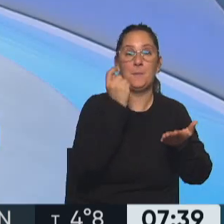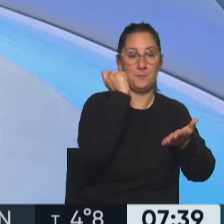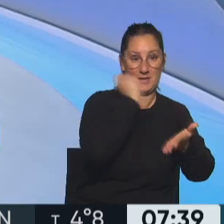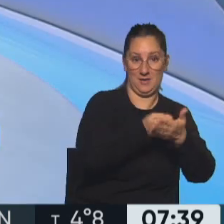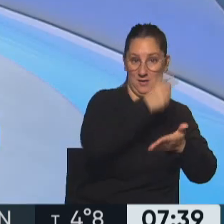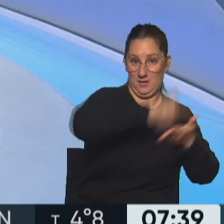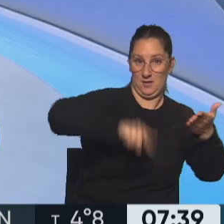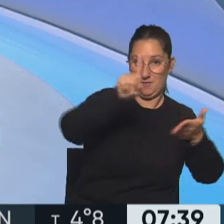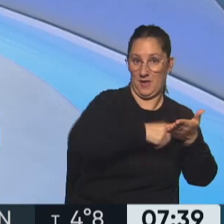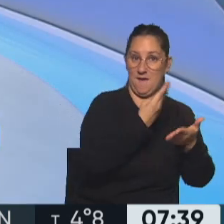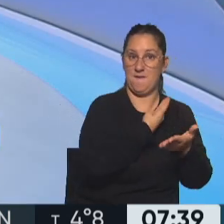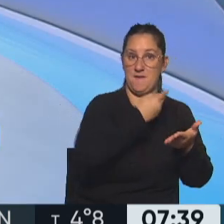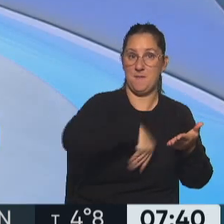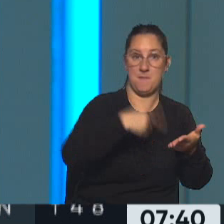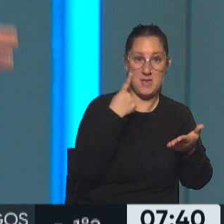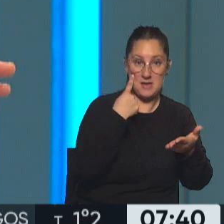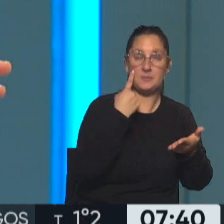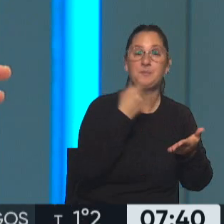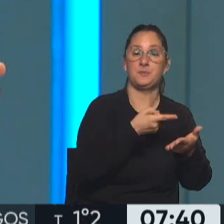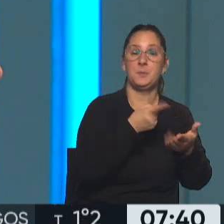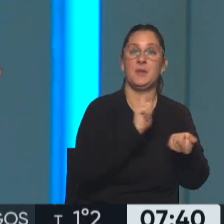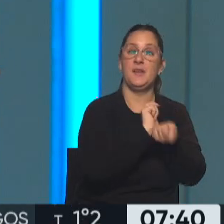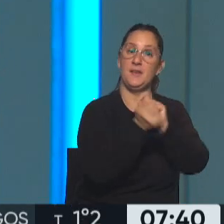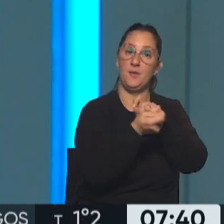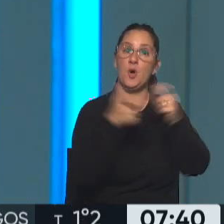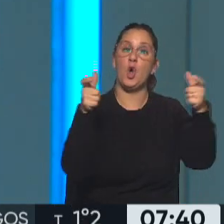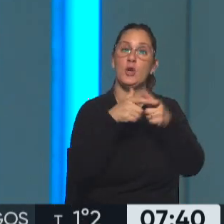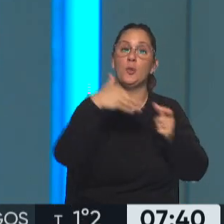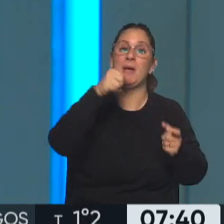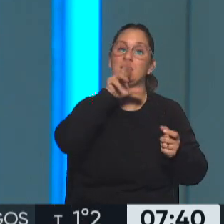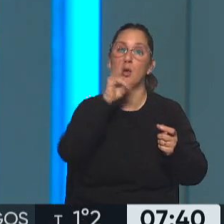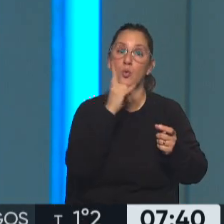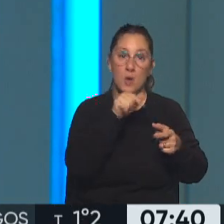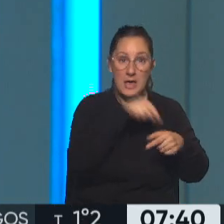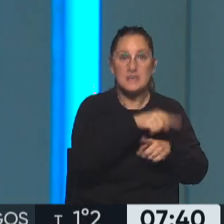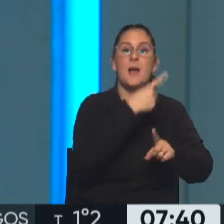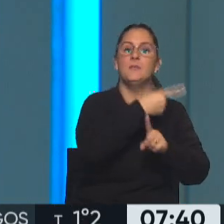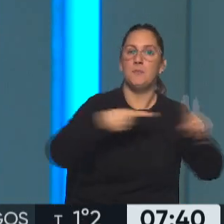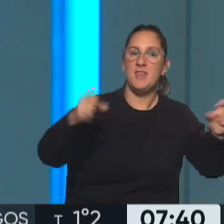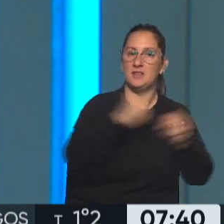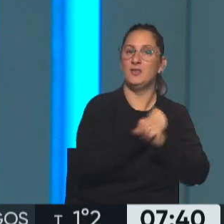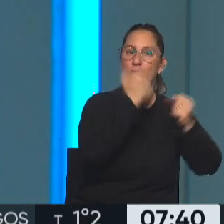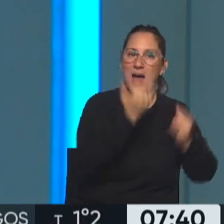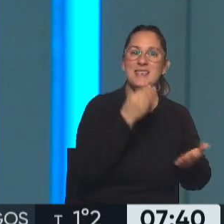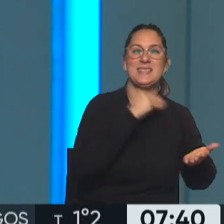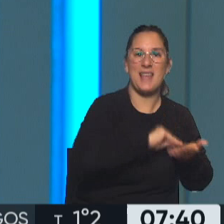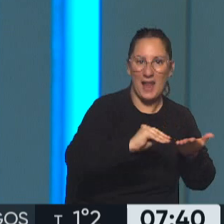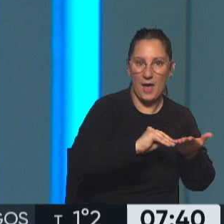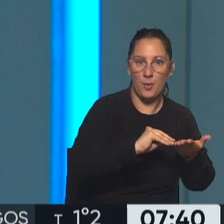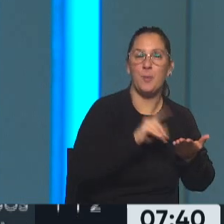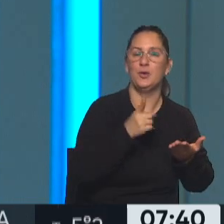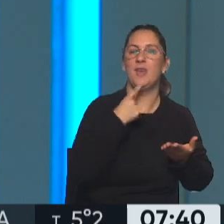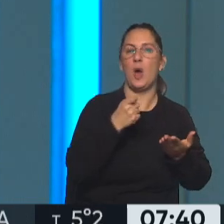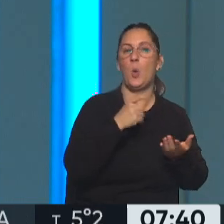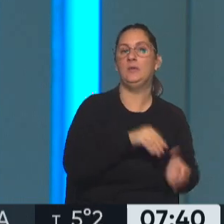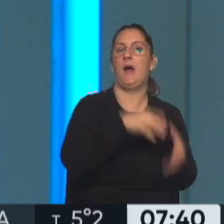la deuda con el Fondo Monetario Internacional y también la reforma del Consejo de la Magistratura, tienen media sanción en el Senado, pero se encuentran con inconvenientes